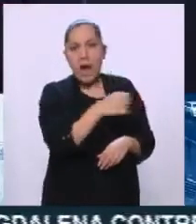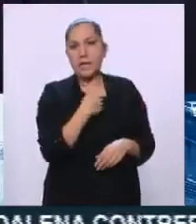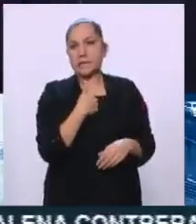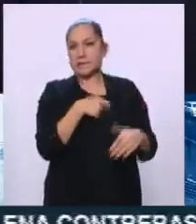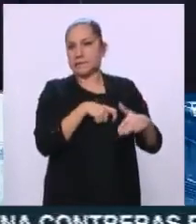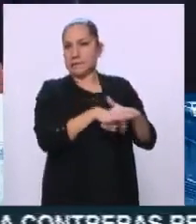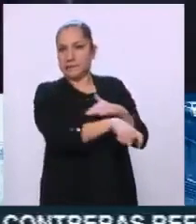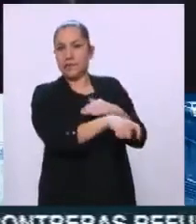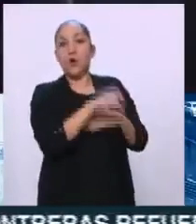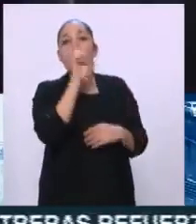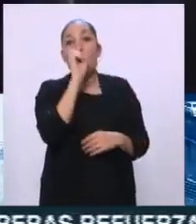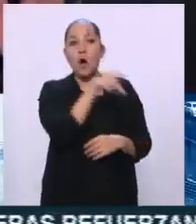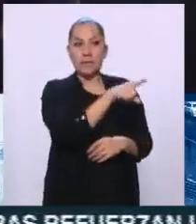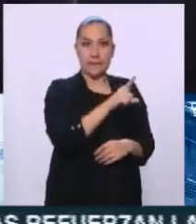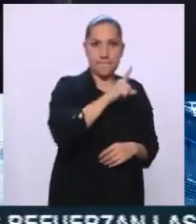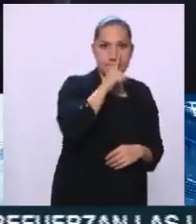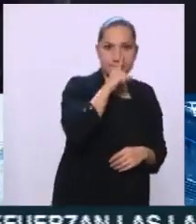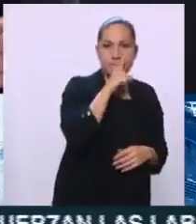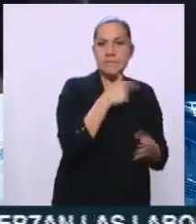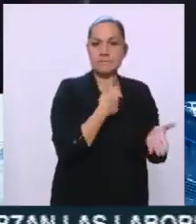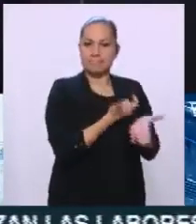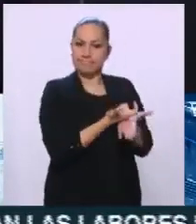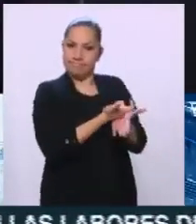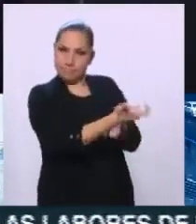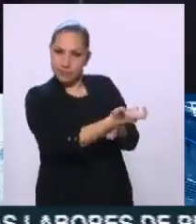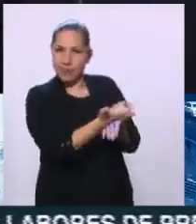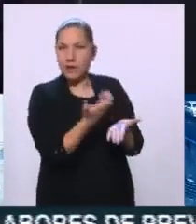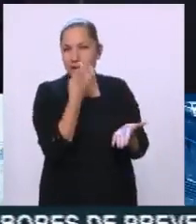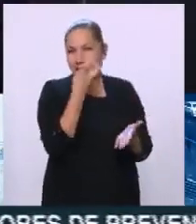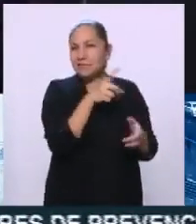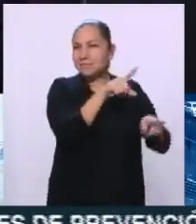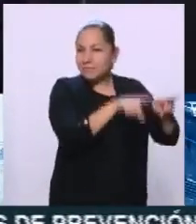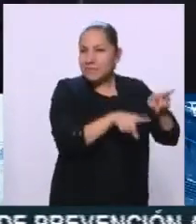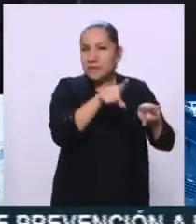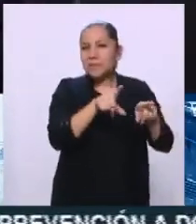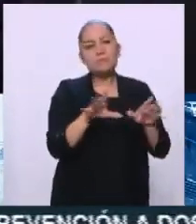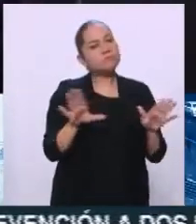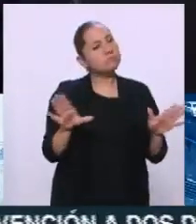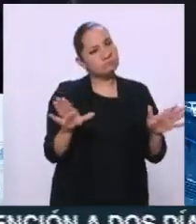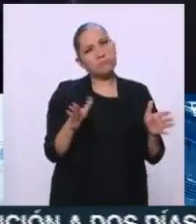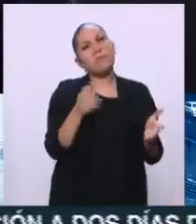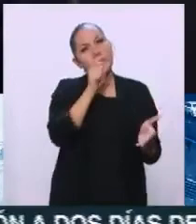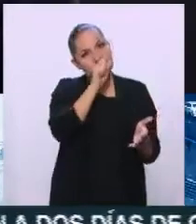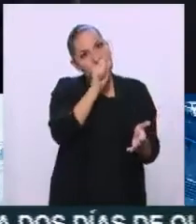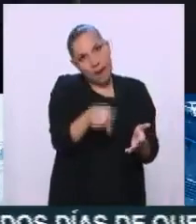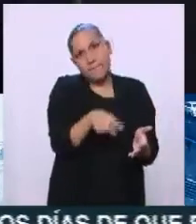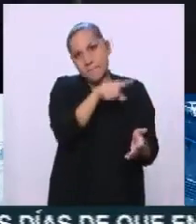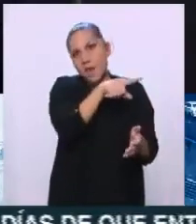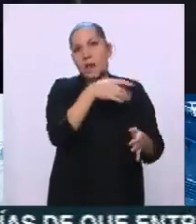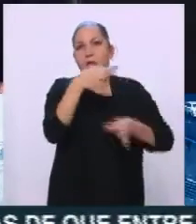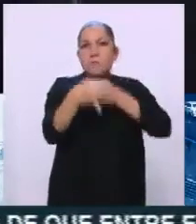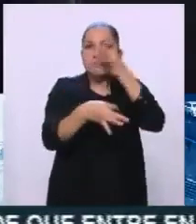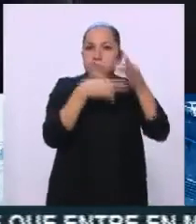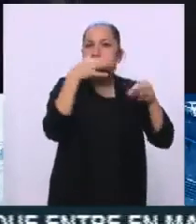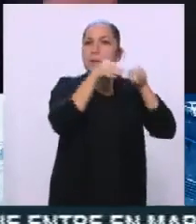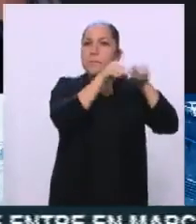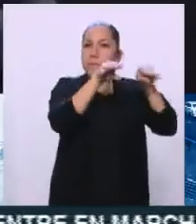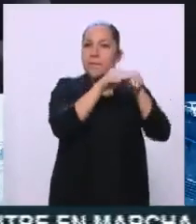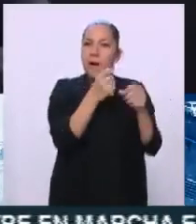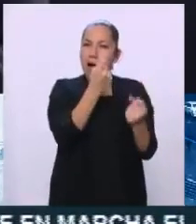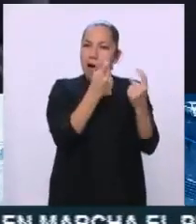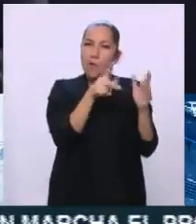autoritario donde plata o plomo pues se justificaba ahí claramente porque también había represión abierta a medios y a periodistas.